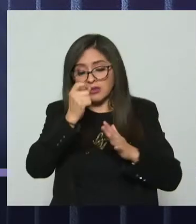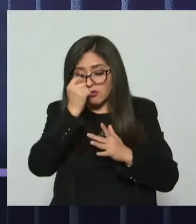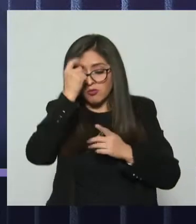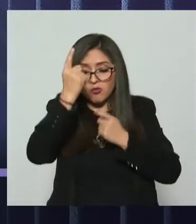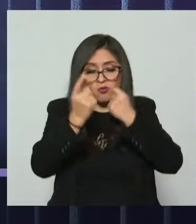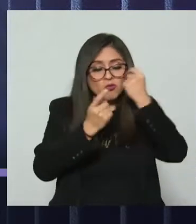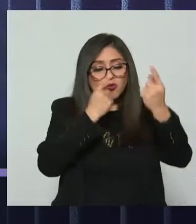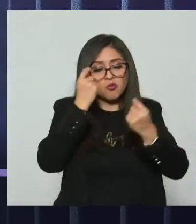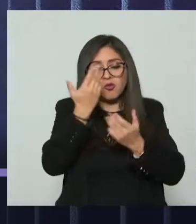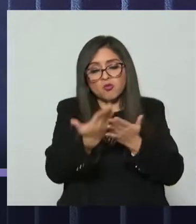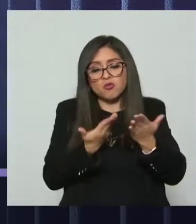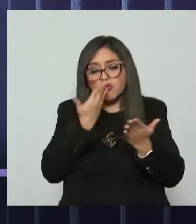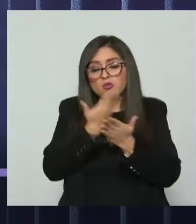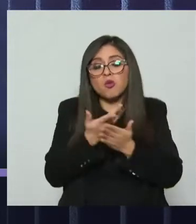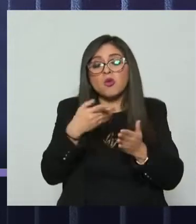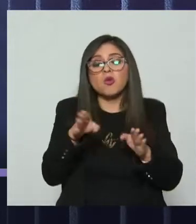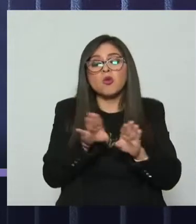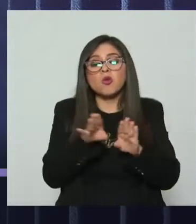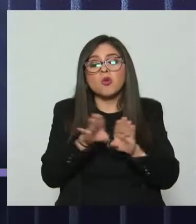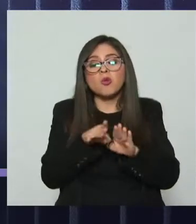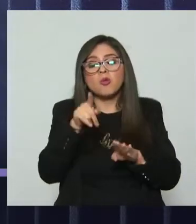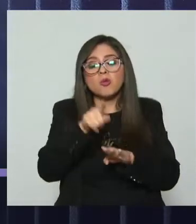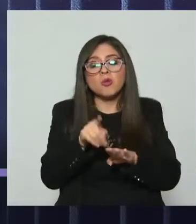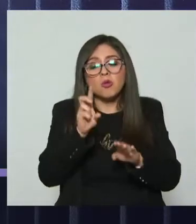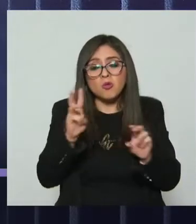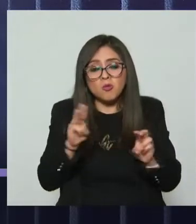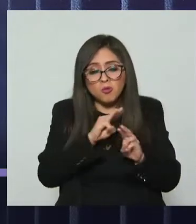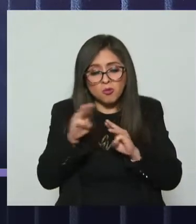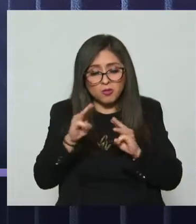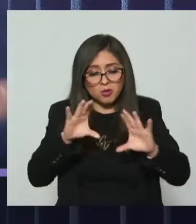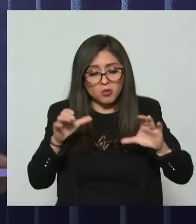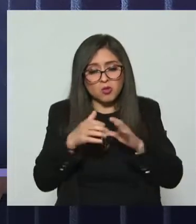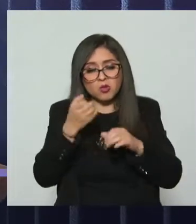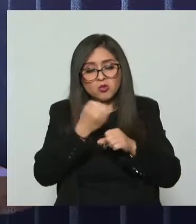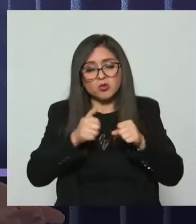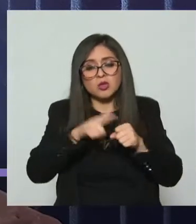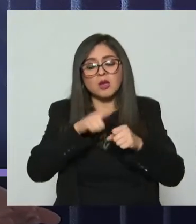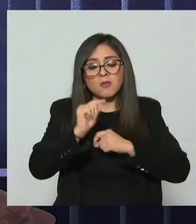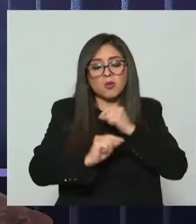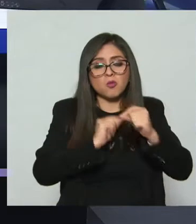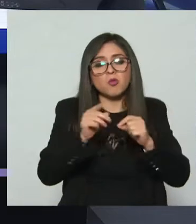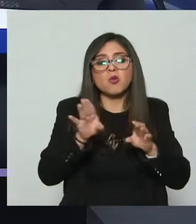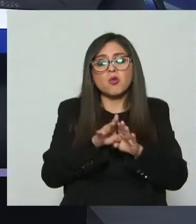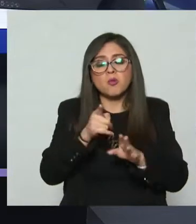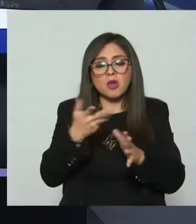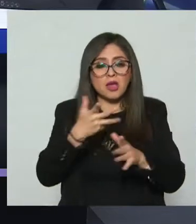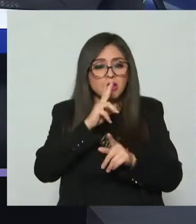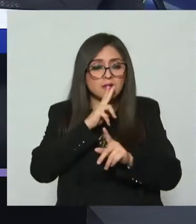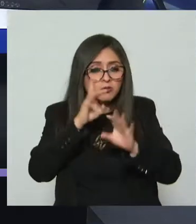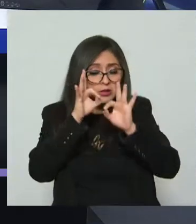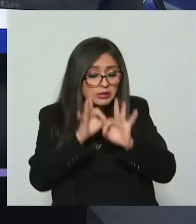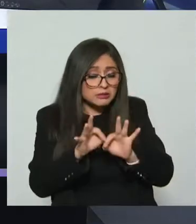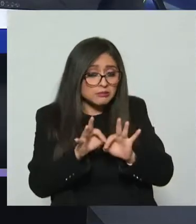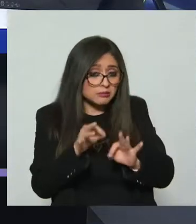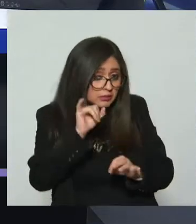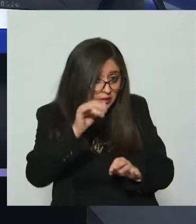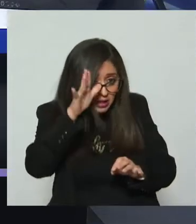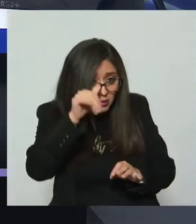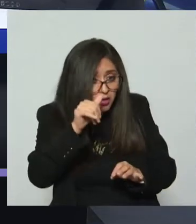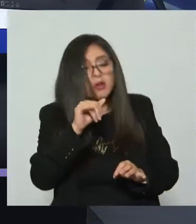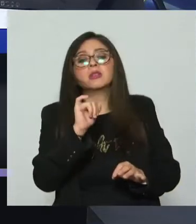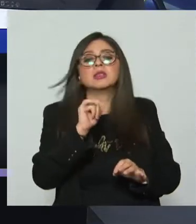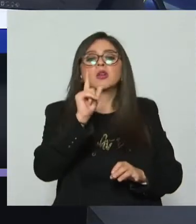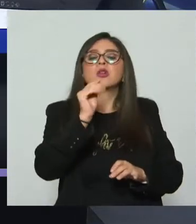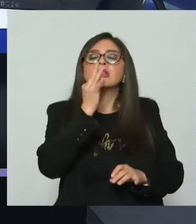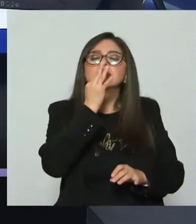además, ¿cómo han recibido ustedes a estos movimientos sociales y cómo les han dado respuesta? ¿Te parece? Claro que sí. Bueno, pues regresamos en